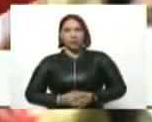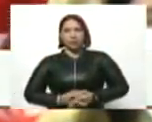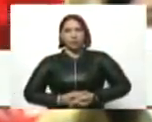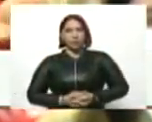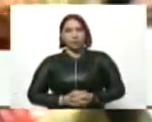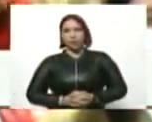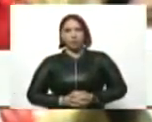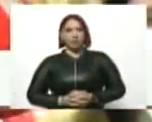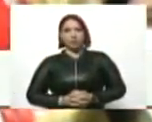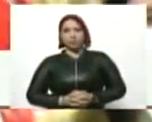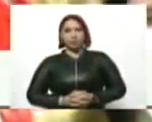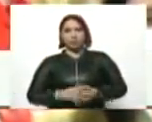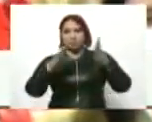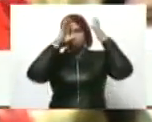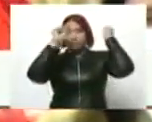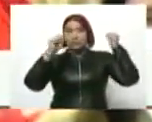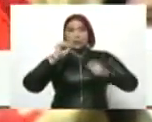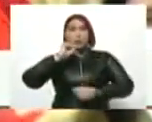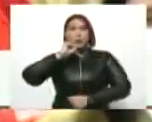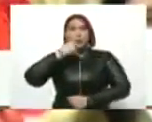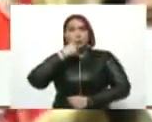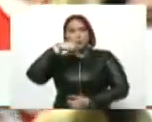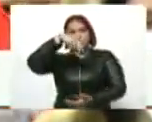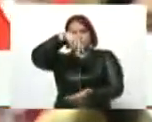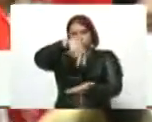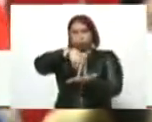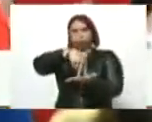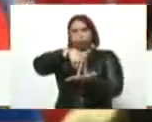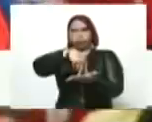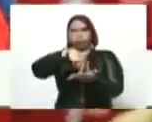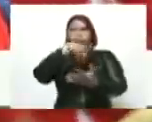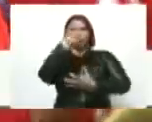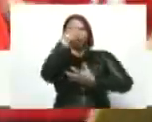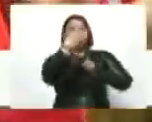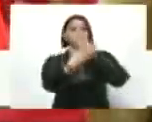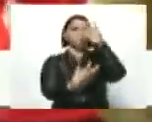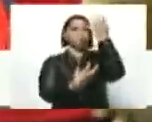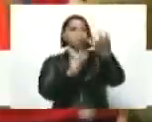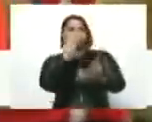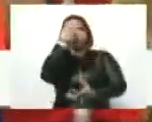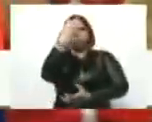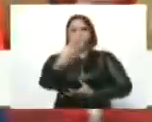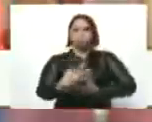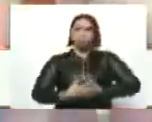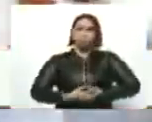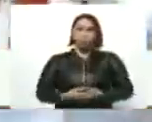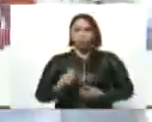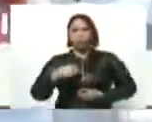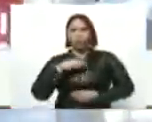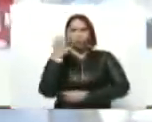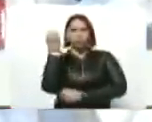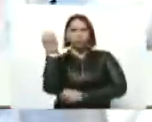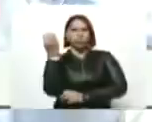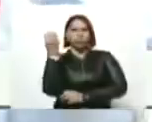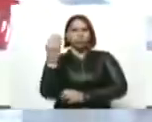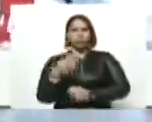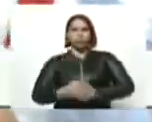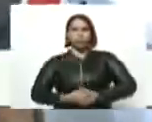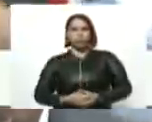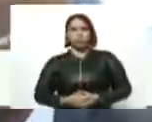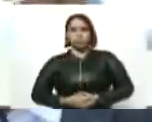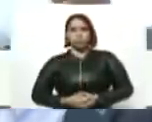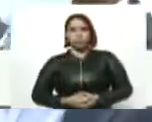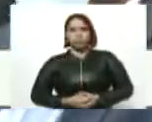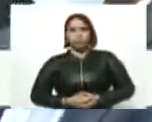de Rusia. Vamos a ponernos de pie y gritarle desde la instalación de nuestro Congreso